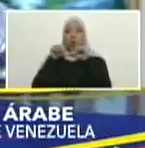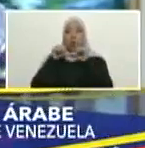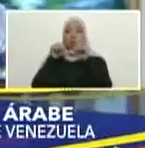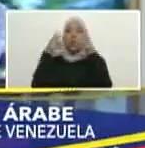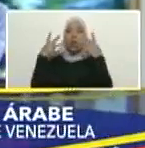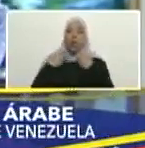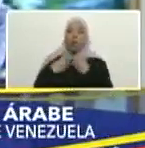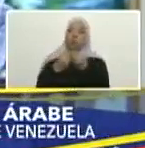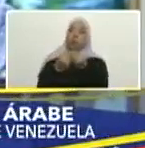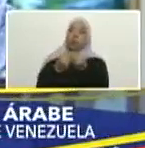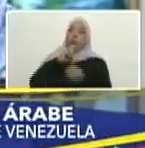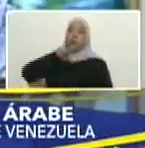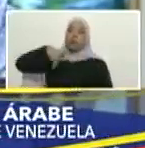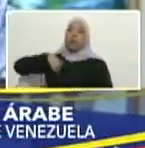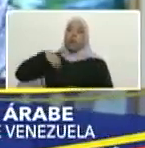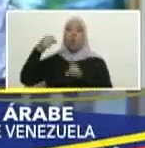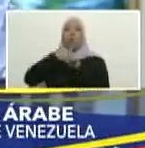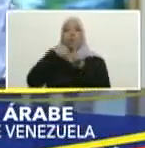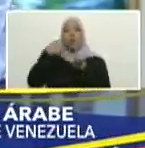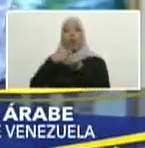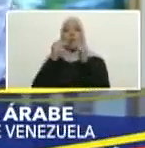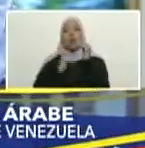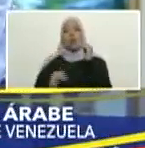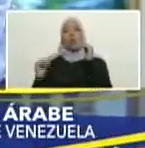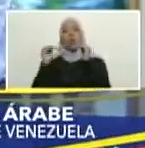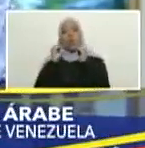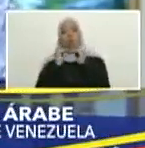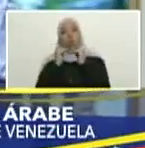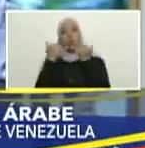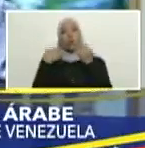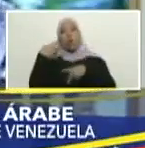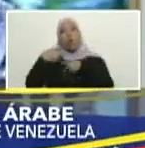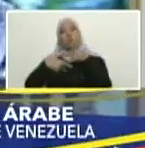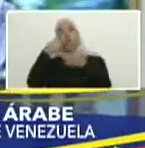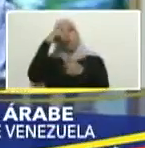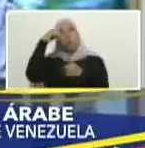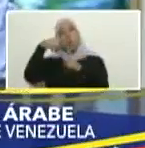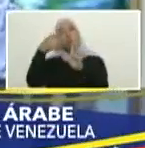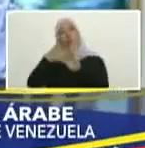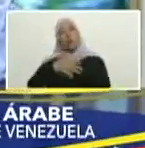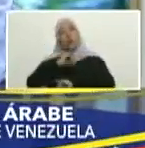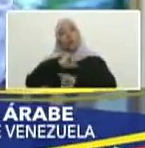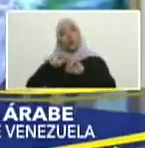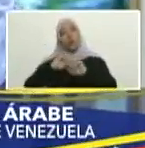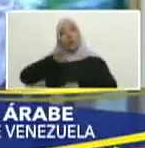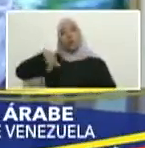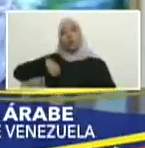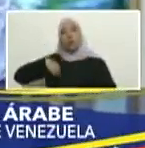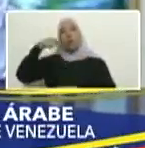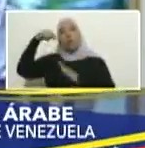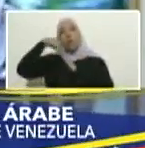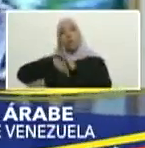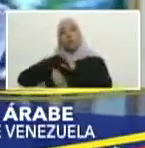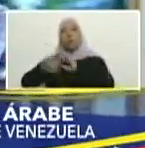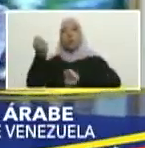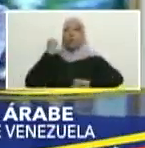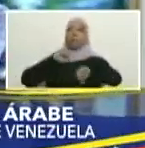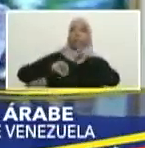juntos en nuestra lucha común. En este propósito, reitero nuestro profundo